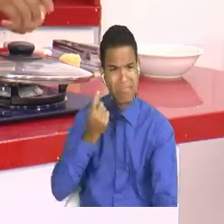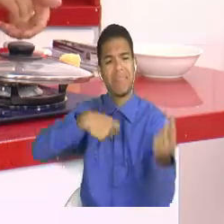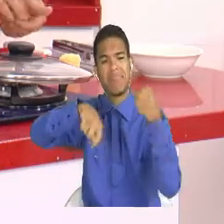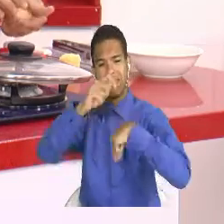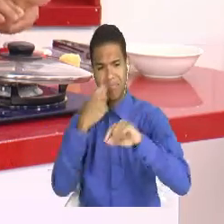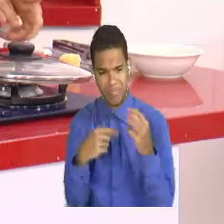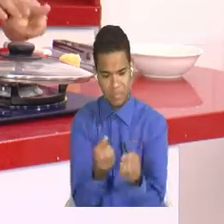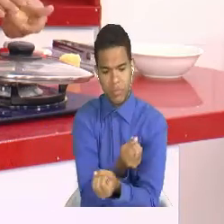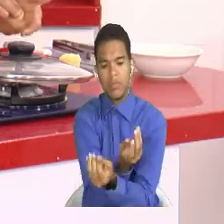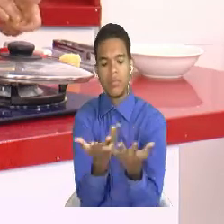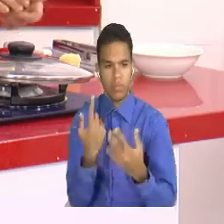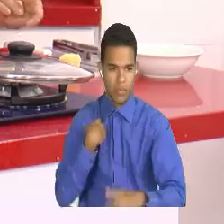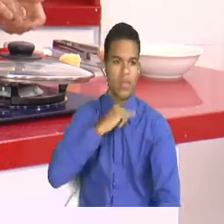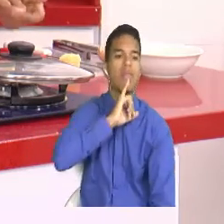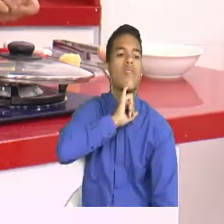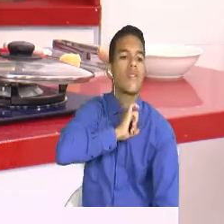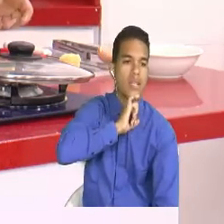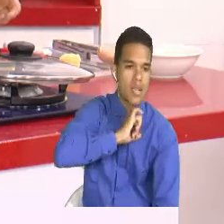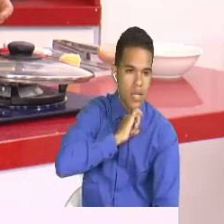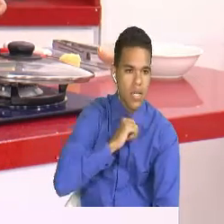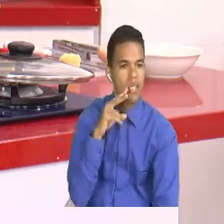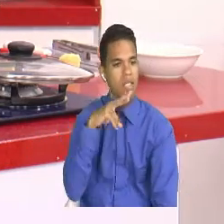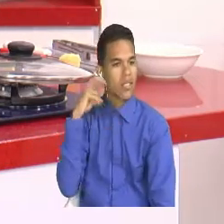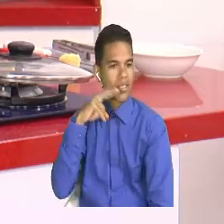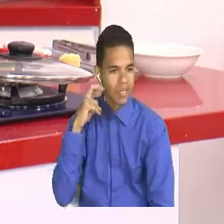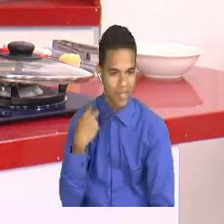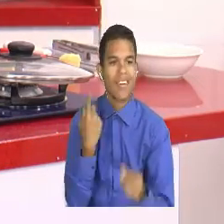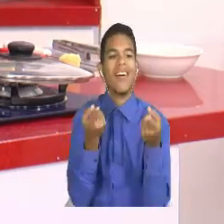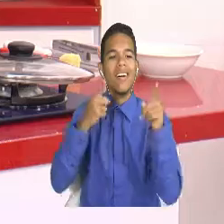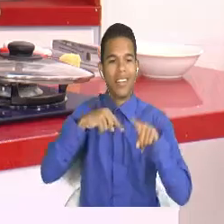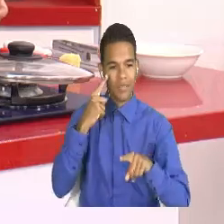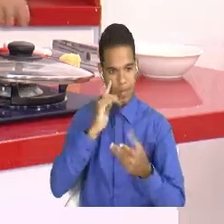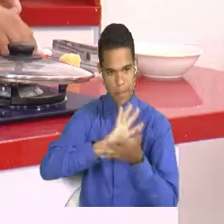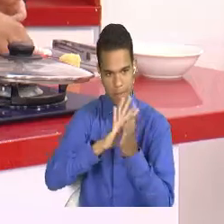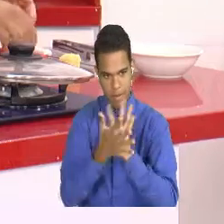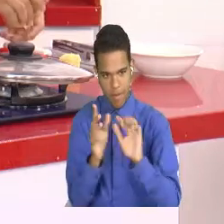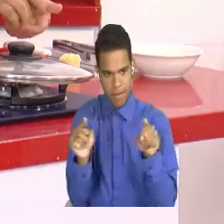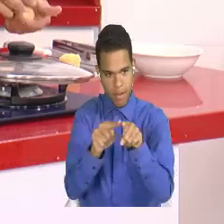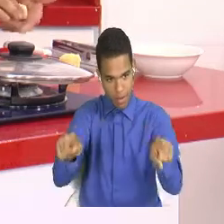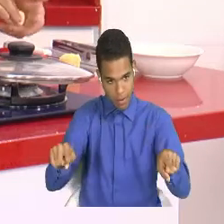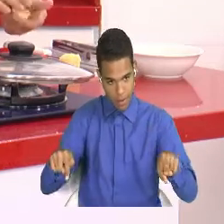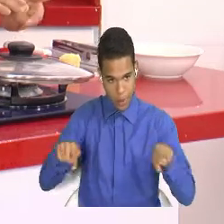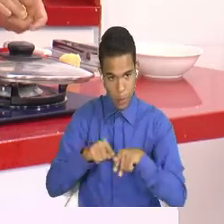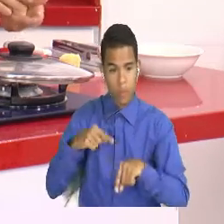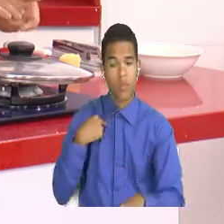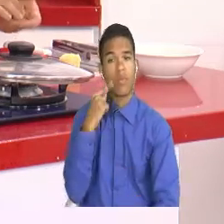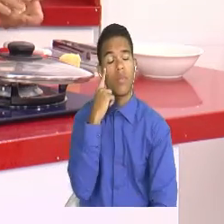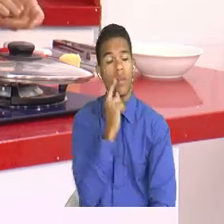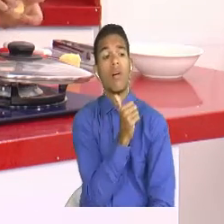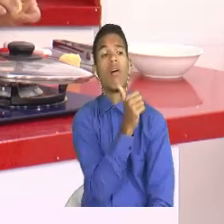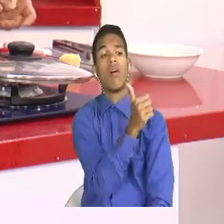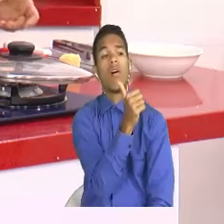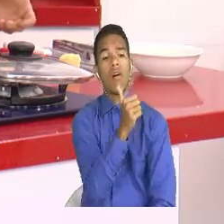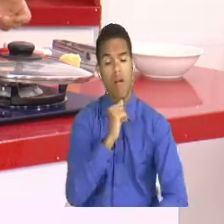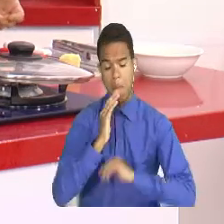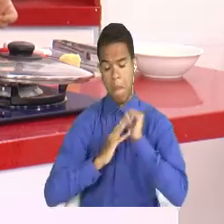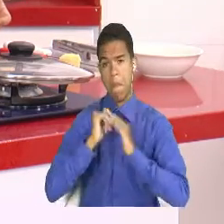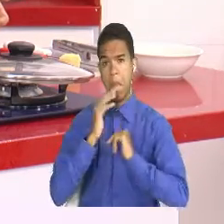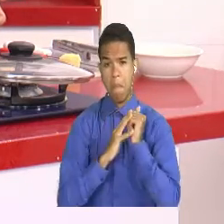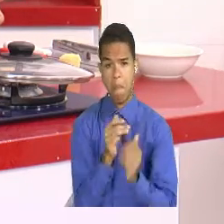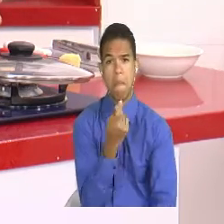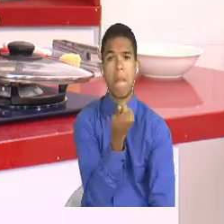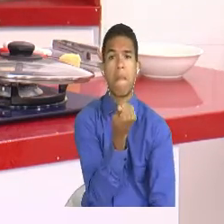perecederos, las carnes también, todo lo pueden encontrar precisamente en su Distribuidora La Paz. Productos buenos, frescos y a buen precio. Y a buen precio,